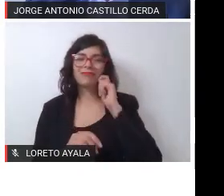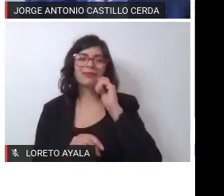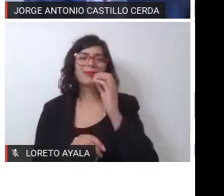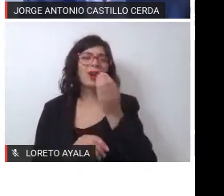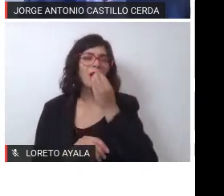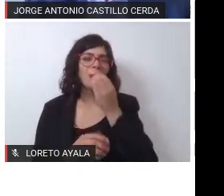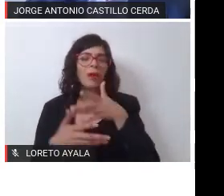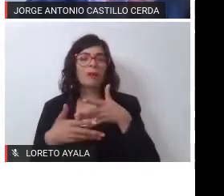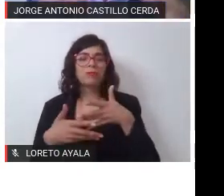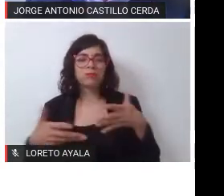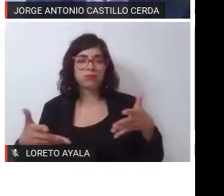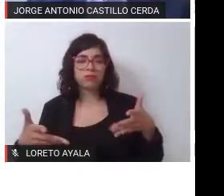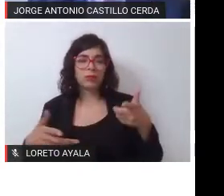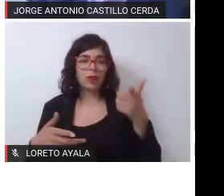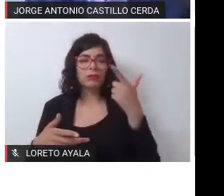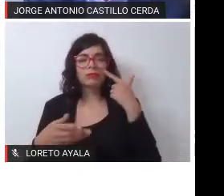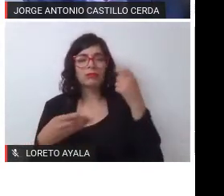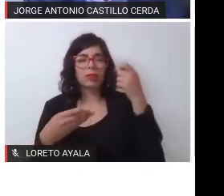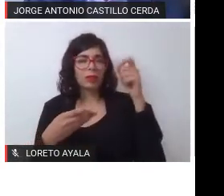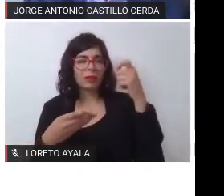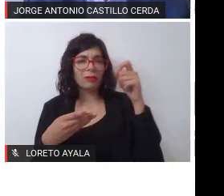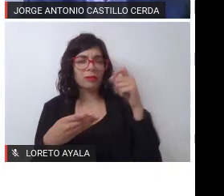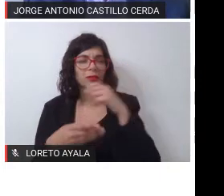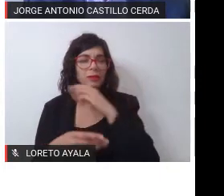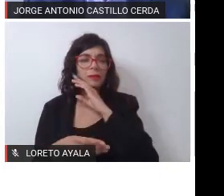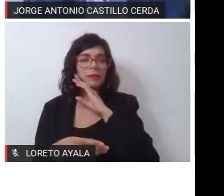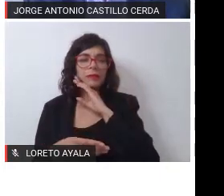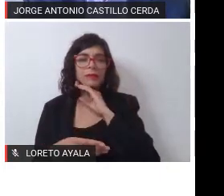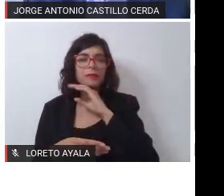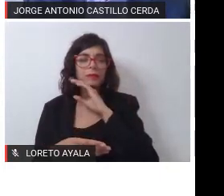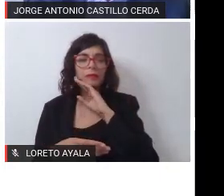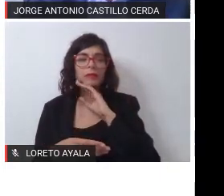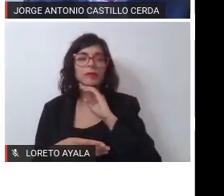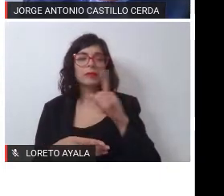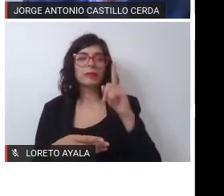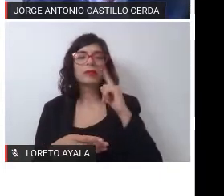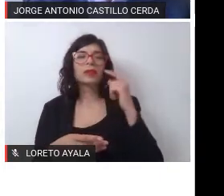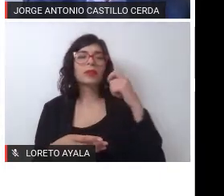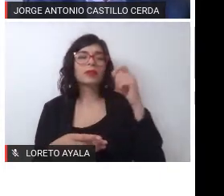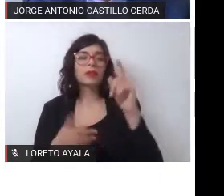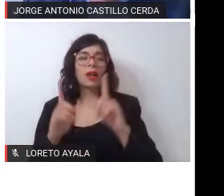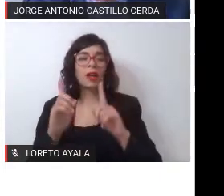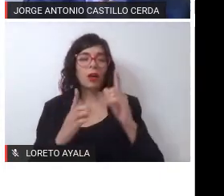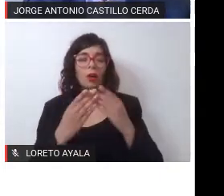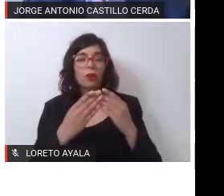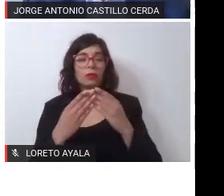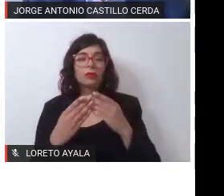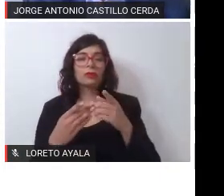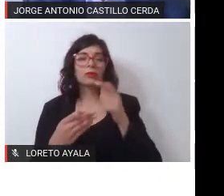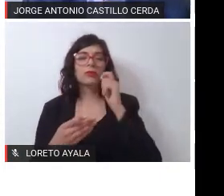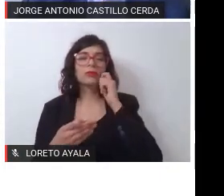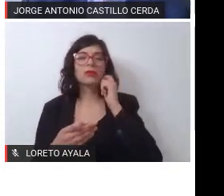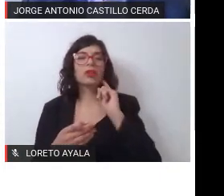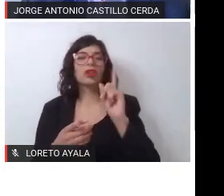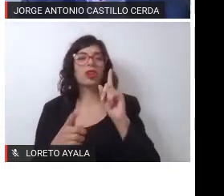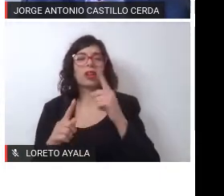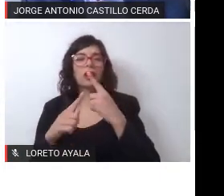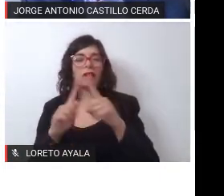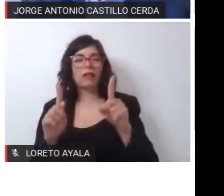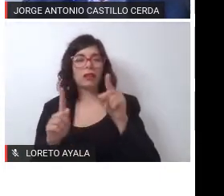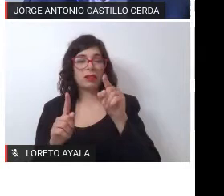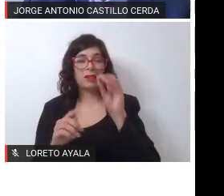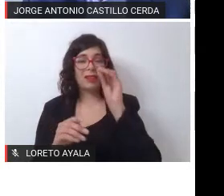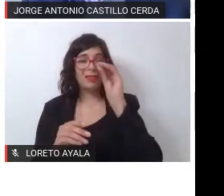que revisando instrumentos, revisando algunos estudios, no es distinto hoy día estos datos